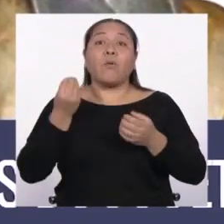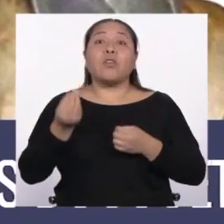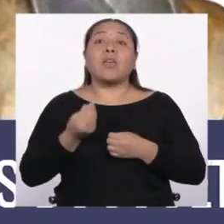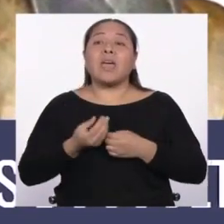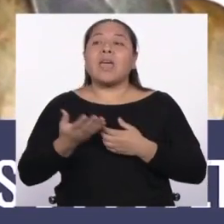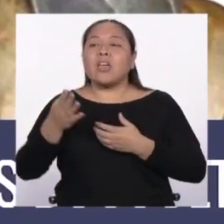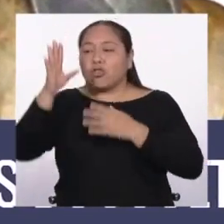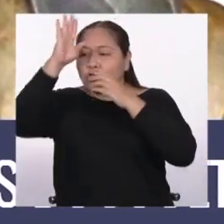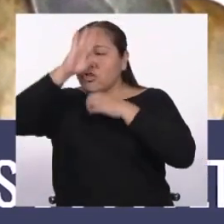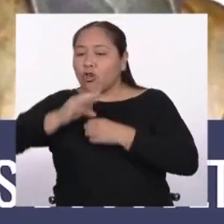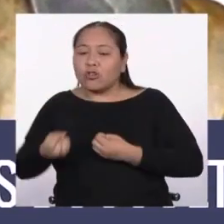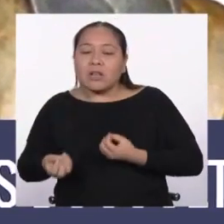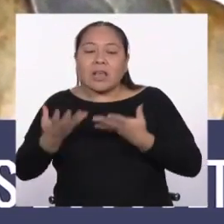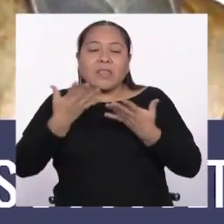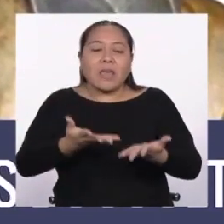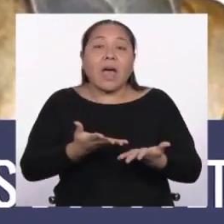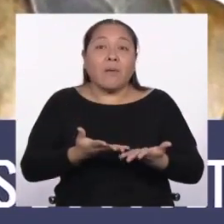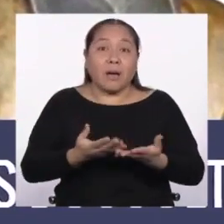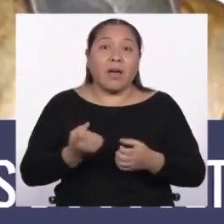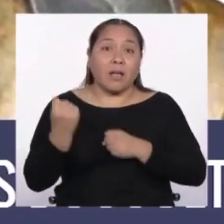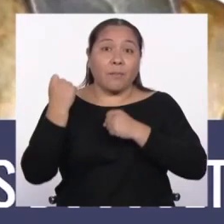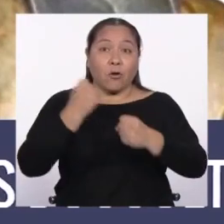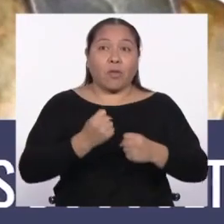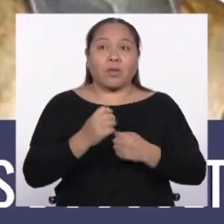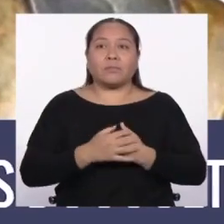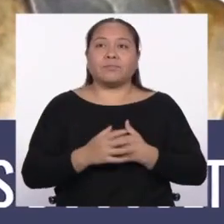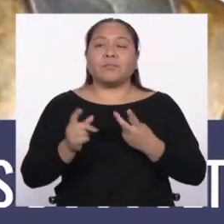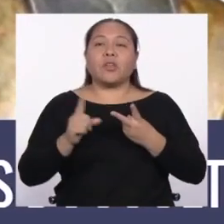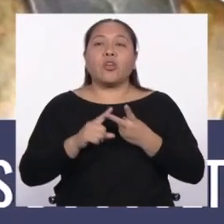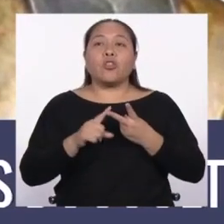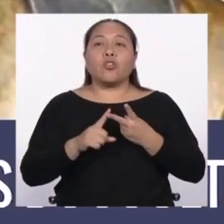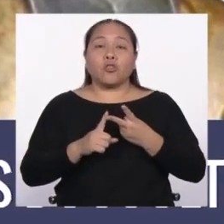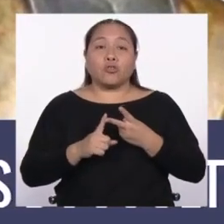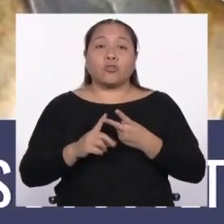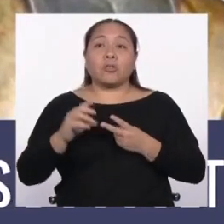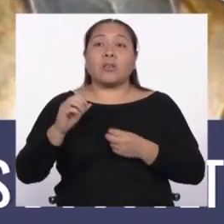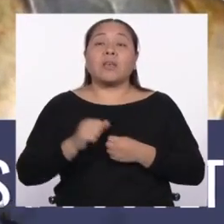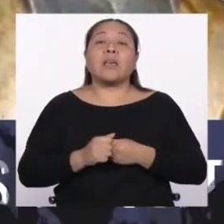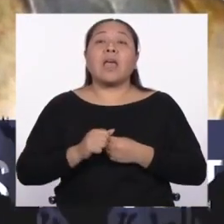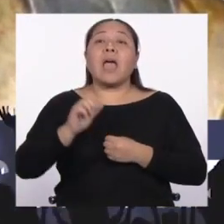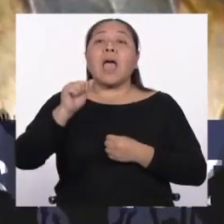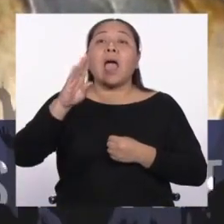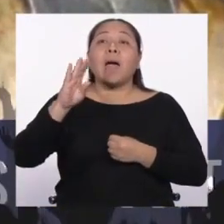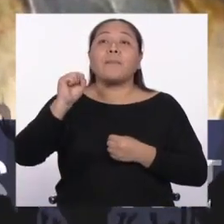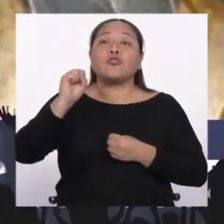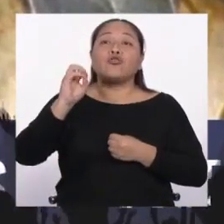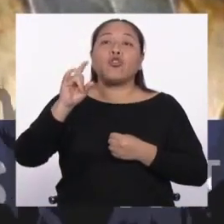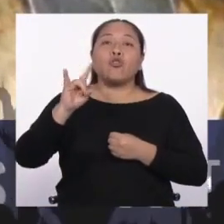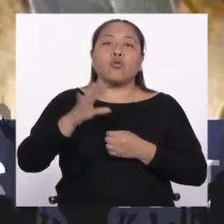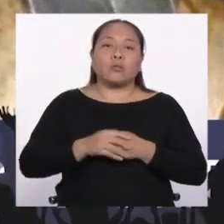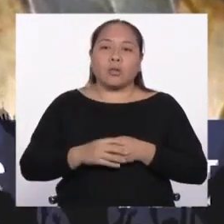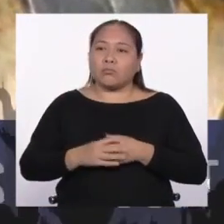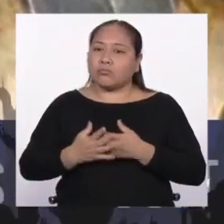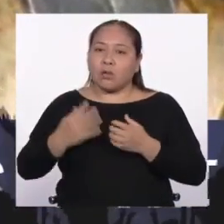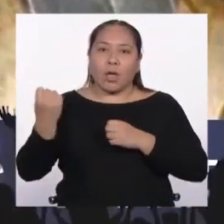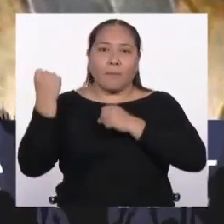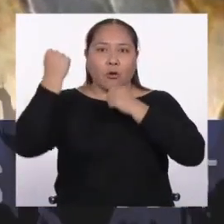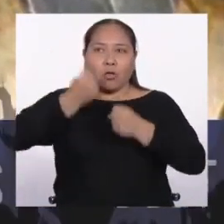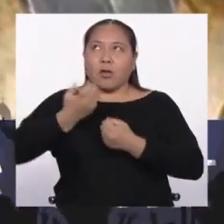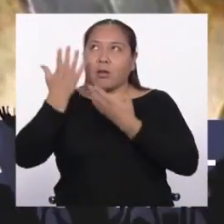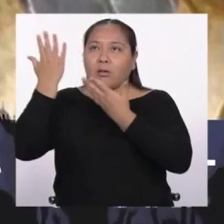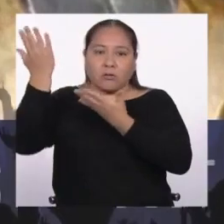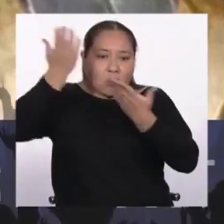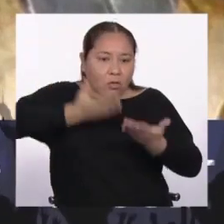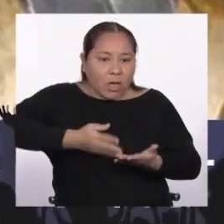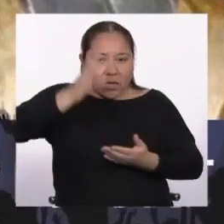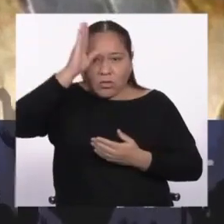origen divino, o sea, era otorgado por Dios. También fundamentaba que la monarquía era absoluta, porque como el poder proviene de Dios,